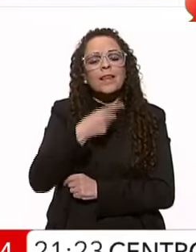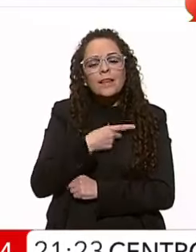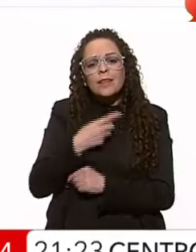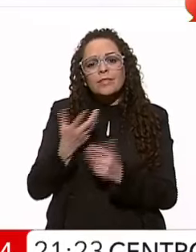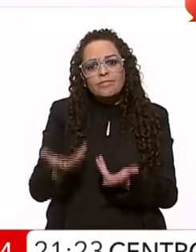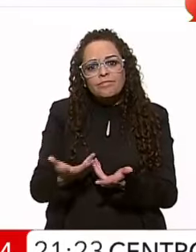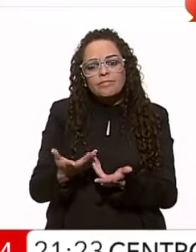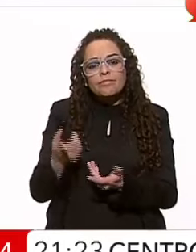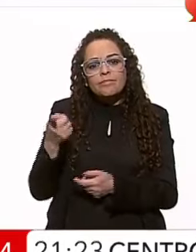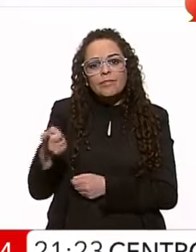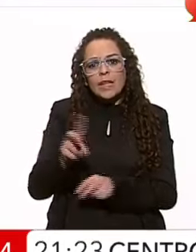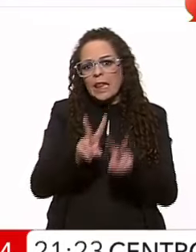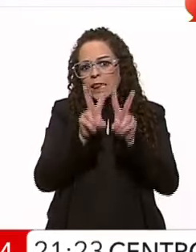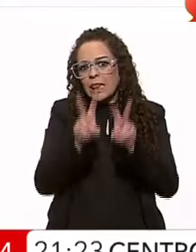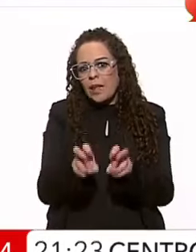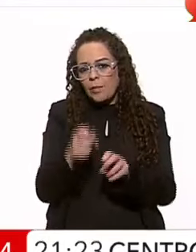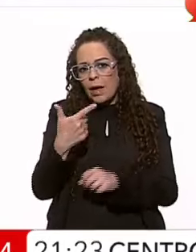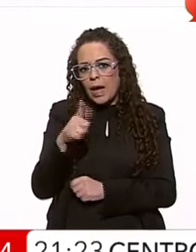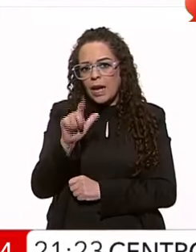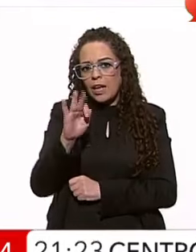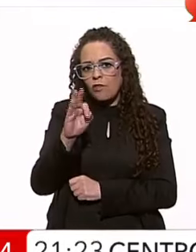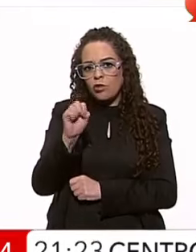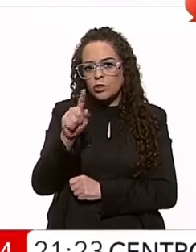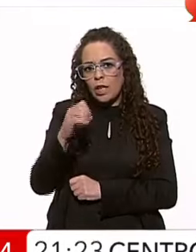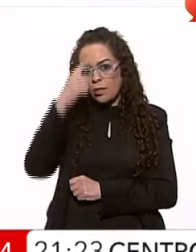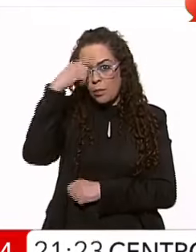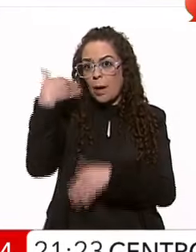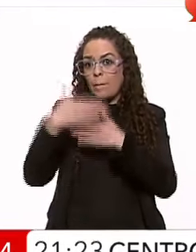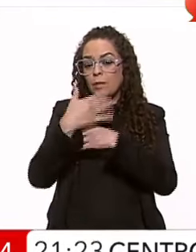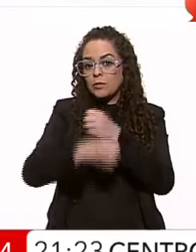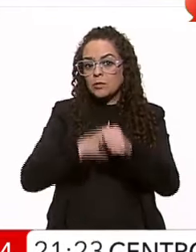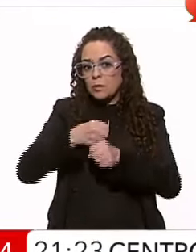agenda, el glifosato, ¿qué tanta importancia va a tener en los próximos años?